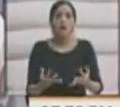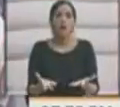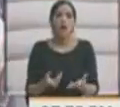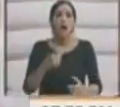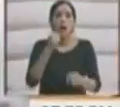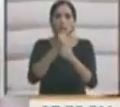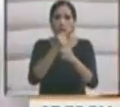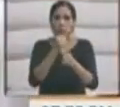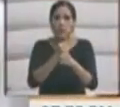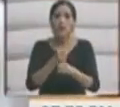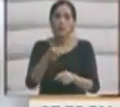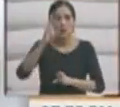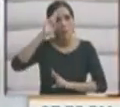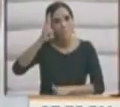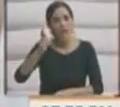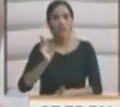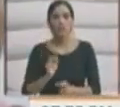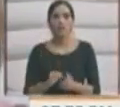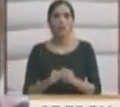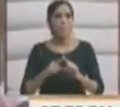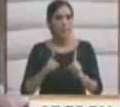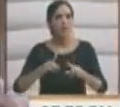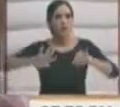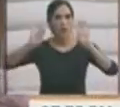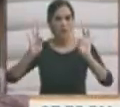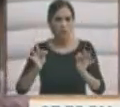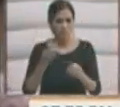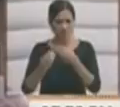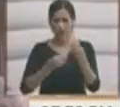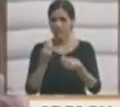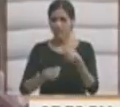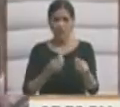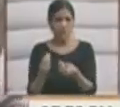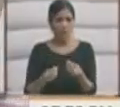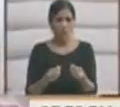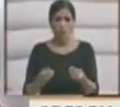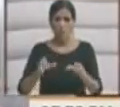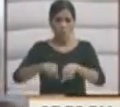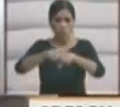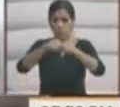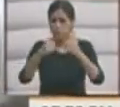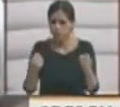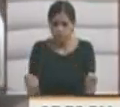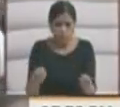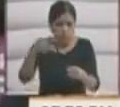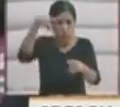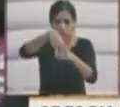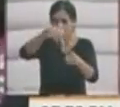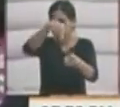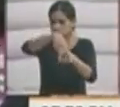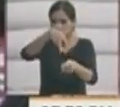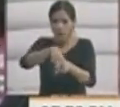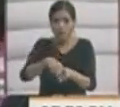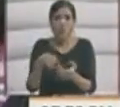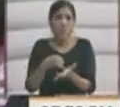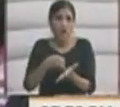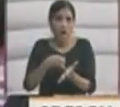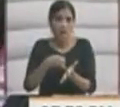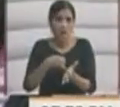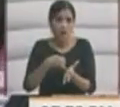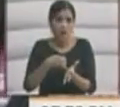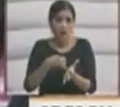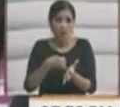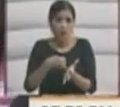trabajadora, eso se respeta, pero de la manera que lo están haciendo, por una coyuntura, por irse por el lado más débil, por